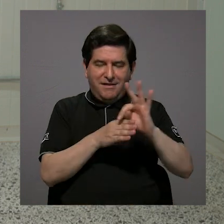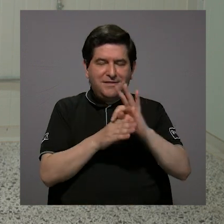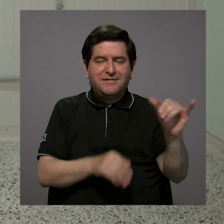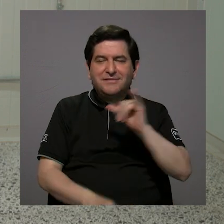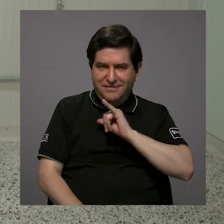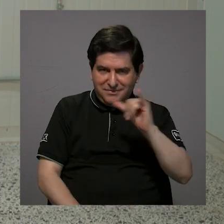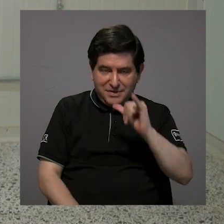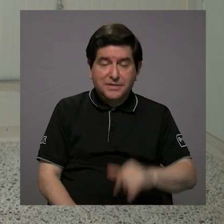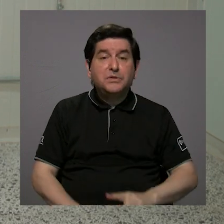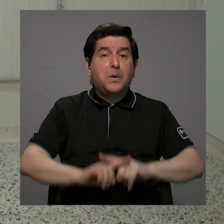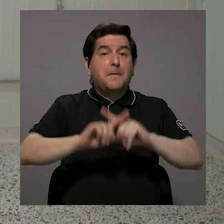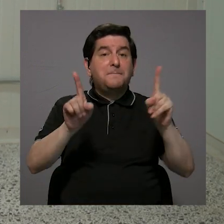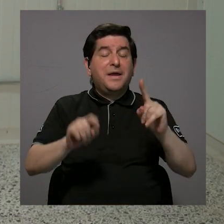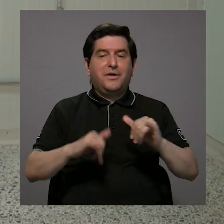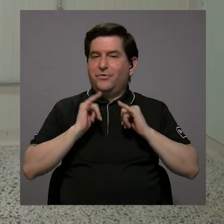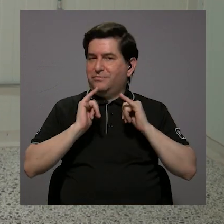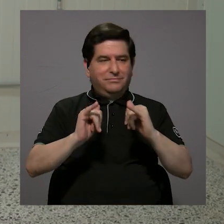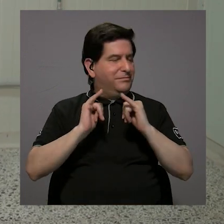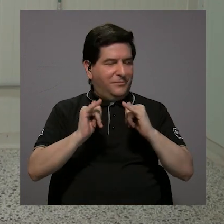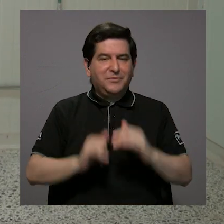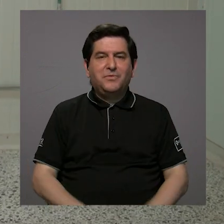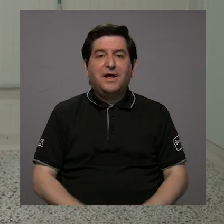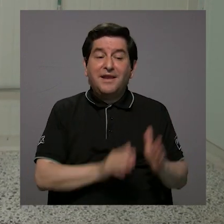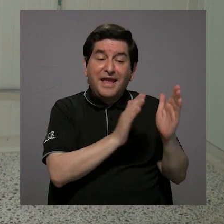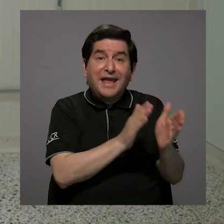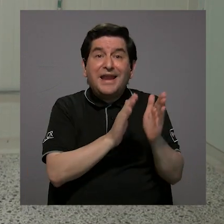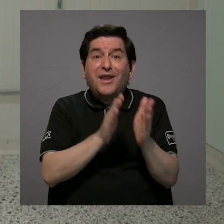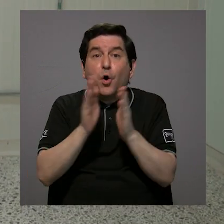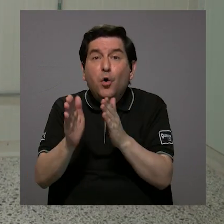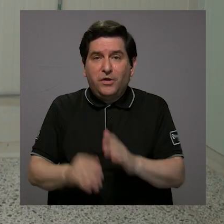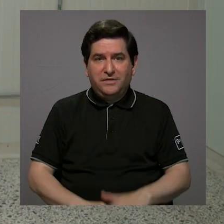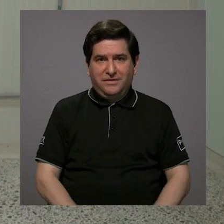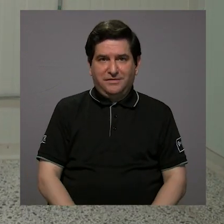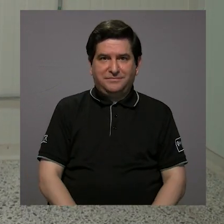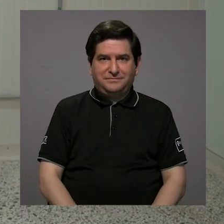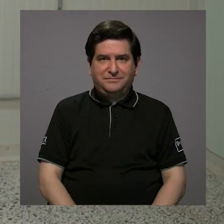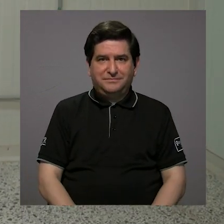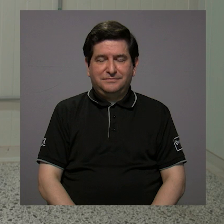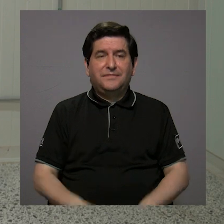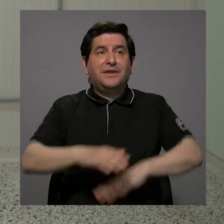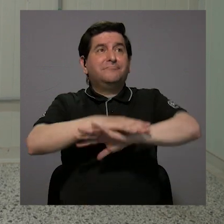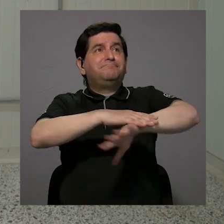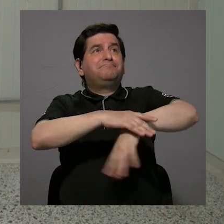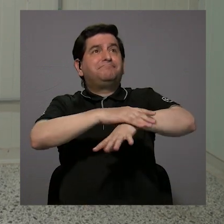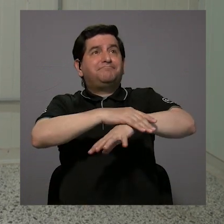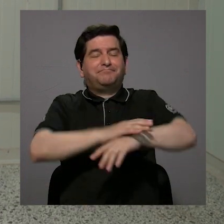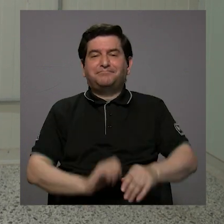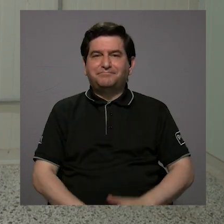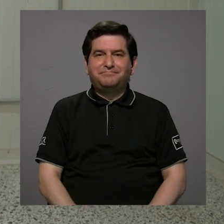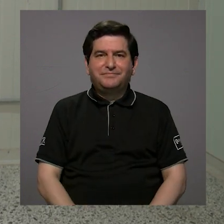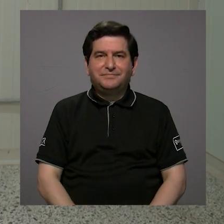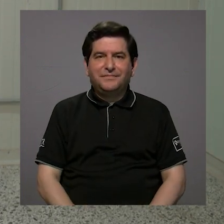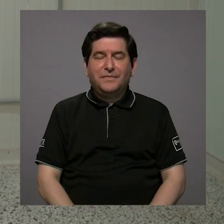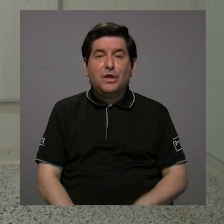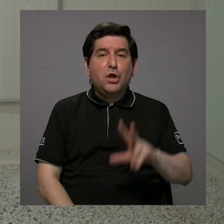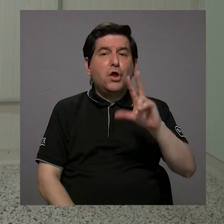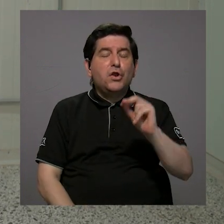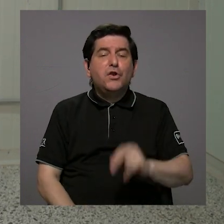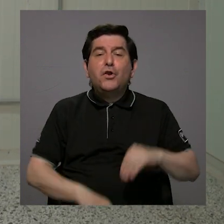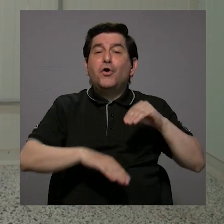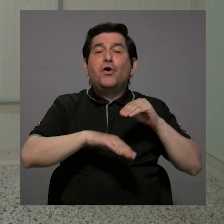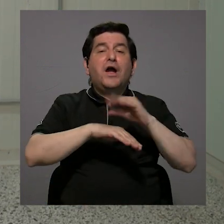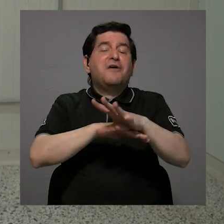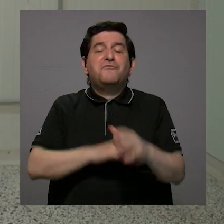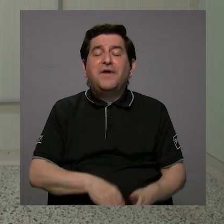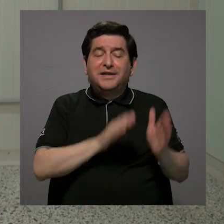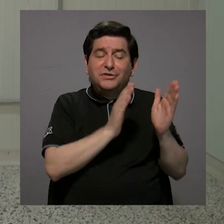las personas? Los tratamientos eran los mismos, lo único que era diferente era el orden, que se hace aleatorizado, al azar, para que no haya